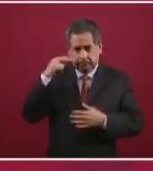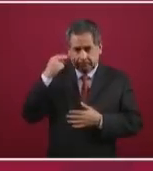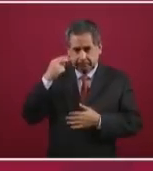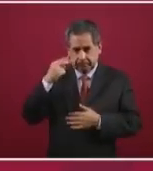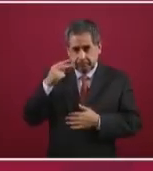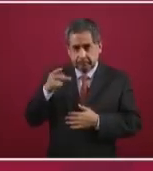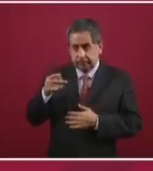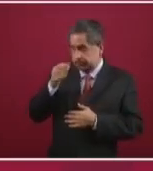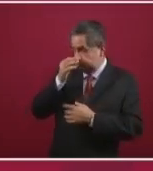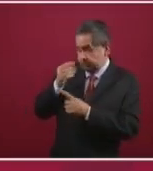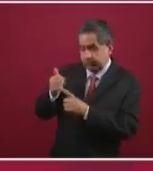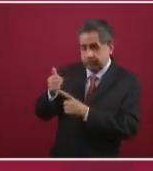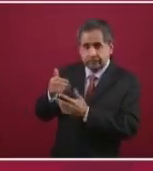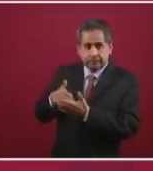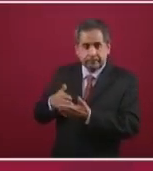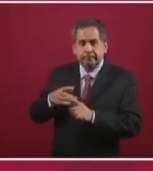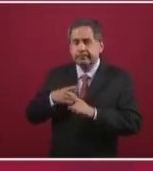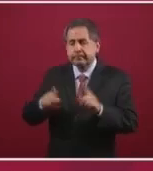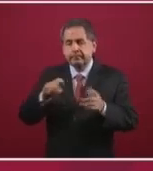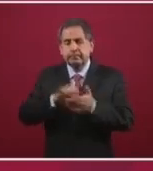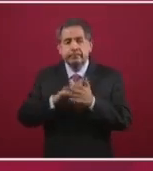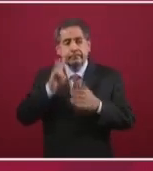El caso del Estado de México